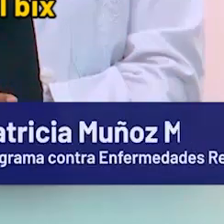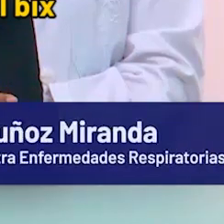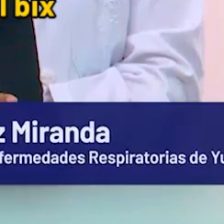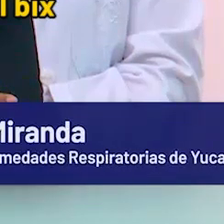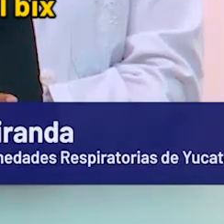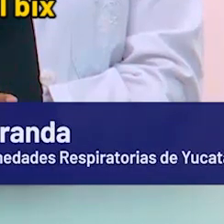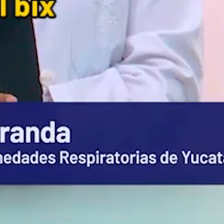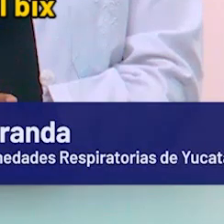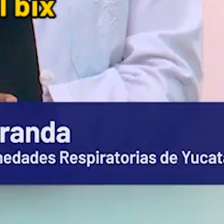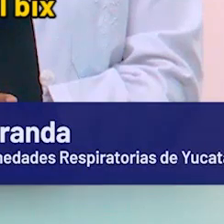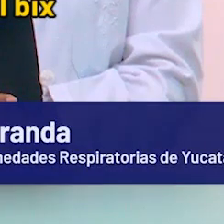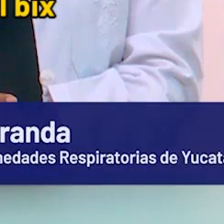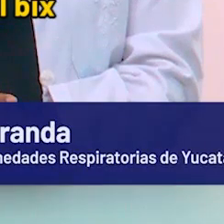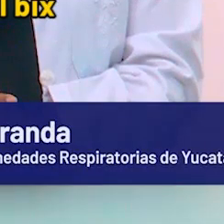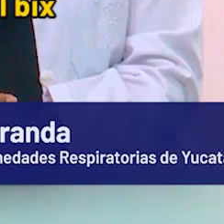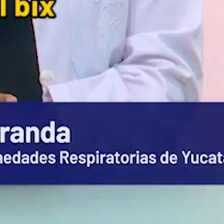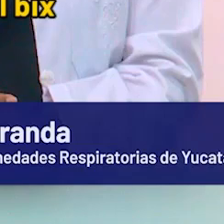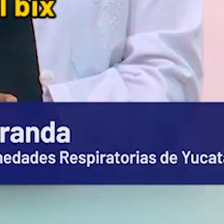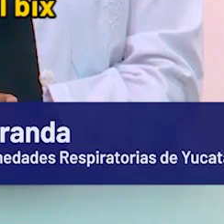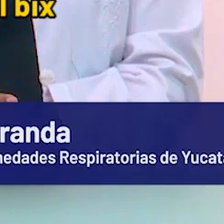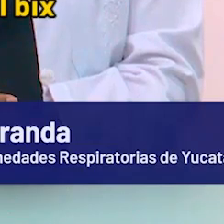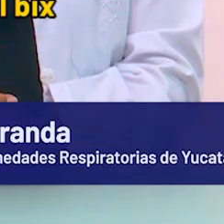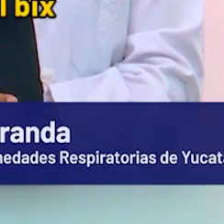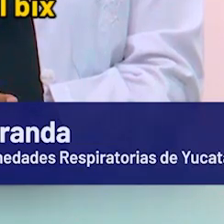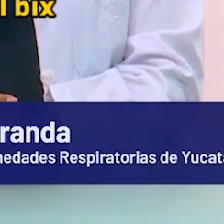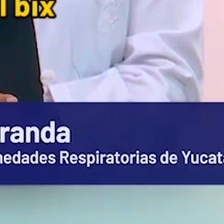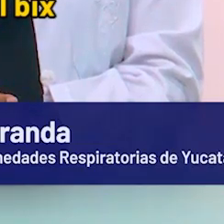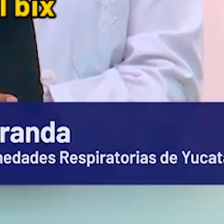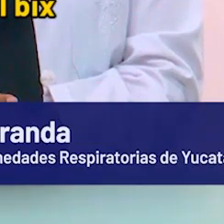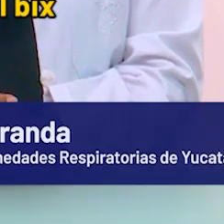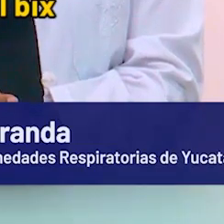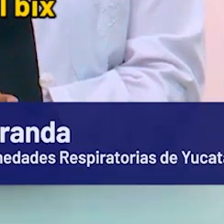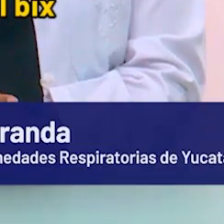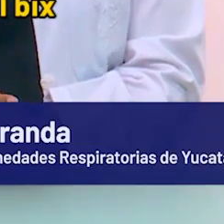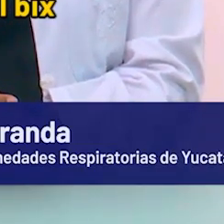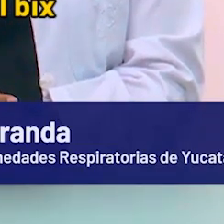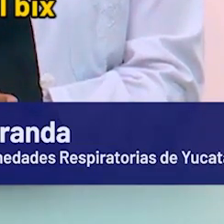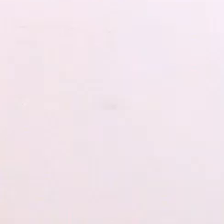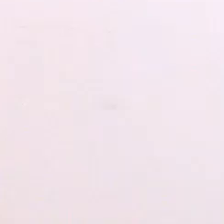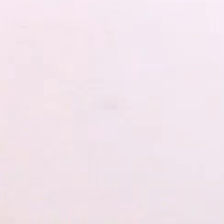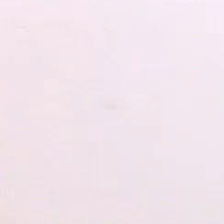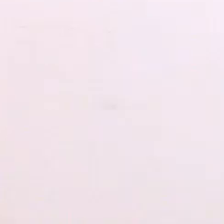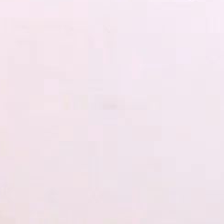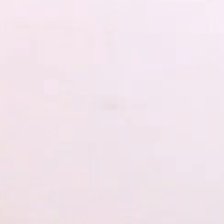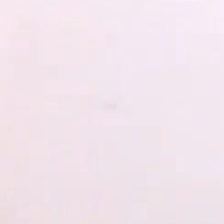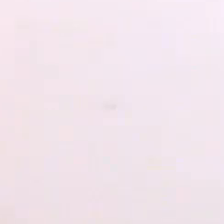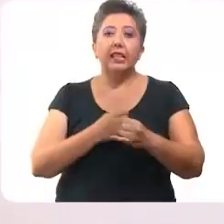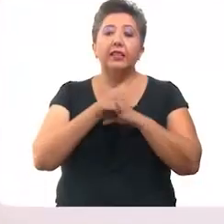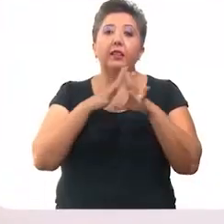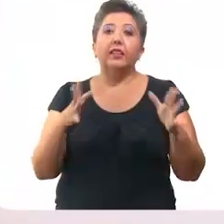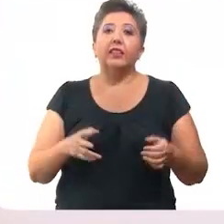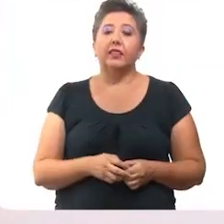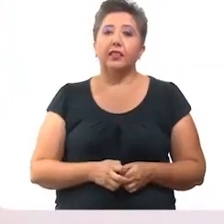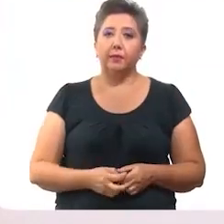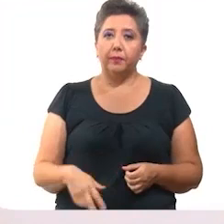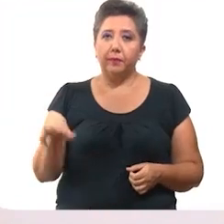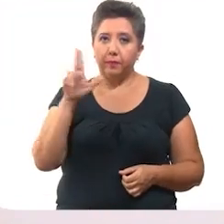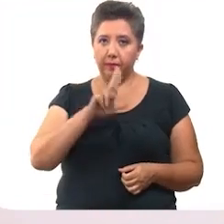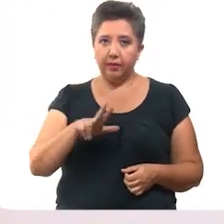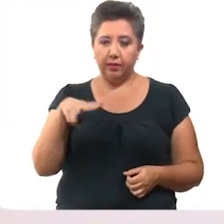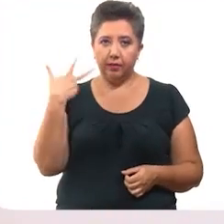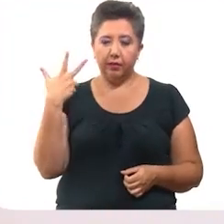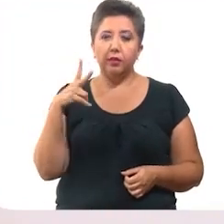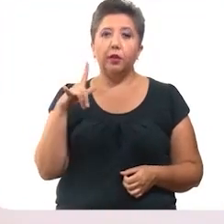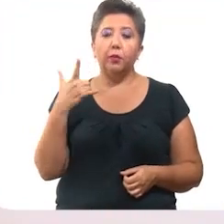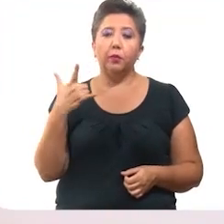Buenas tardes. Nos permitimos dar el informe diario relacionado con el COVID-19. Adelante, doctora. Gracias, doctora. Buenas tardes. Este es el parte médico de este martes